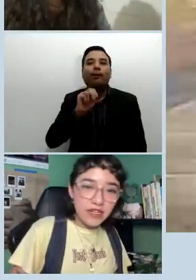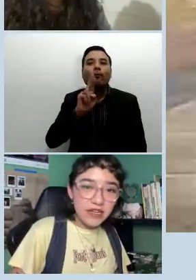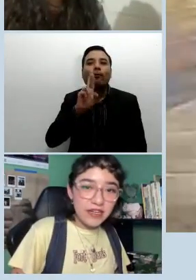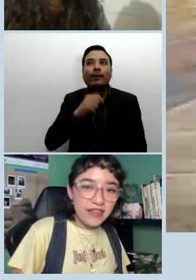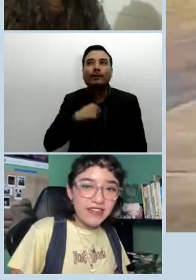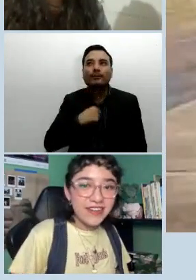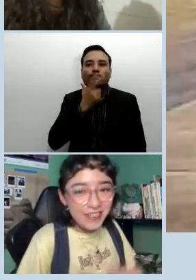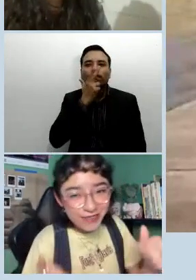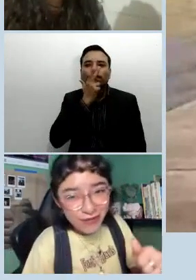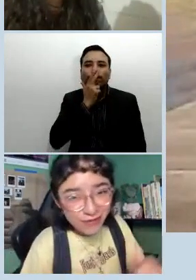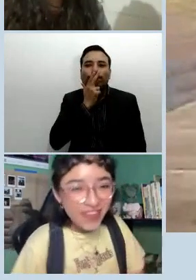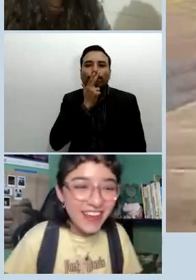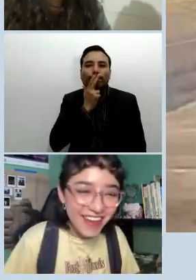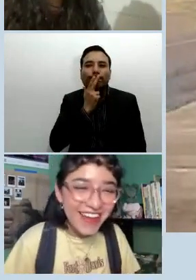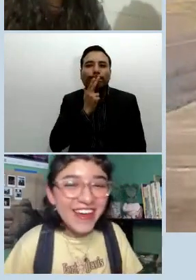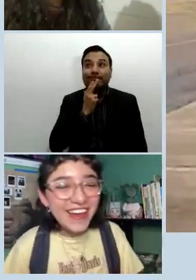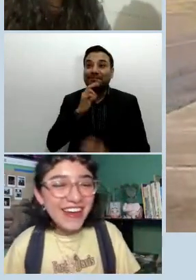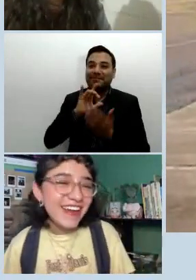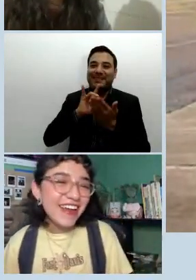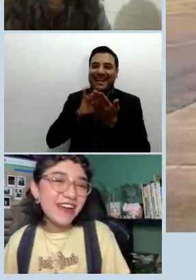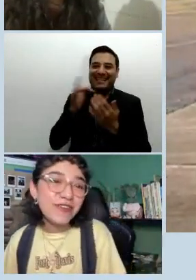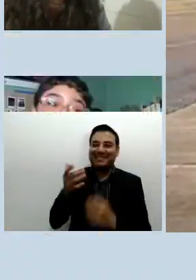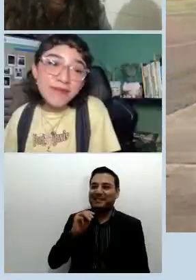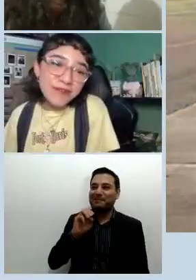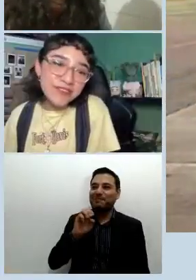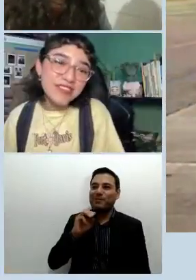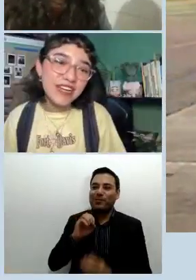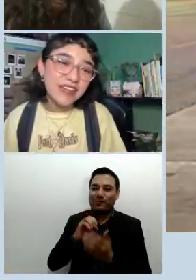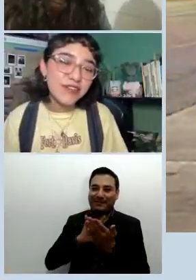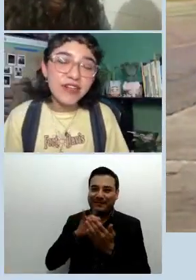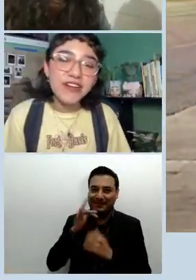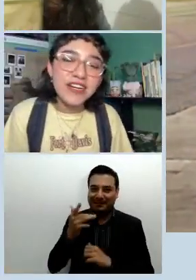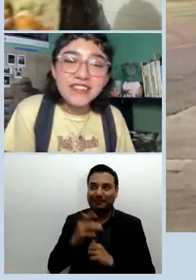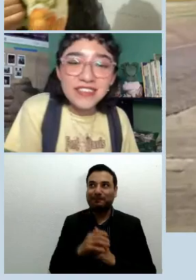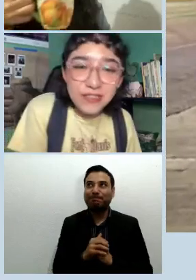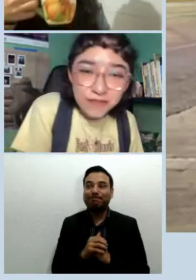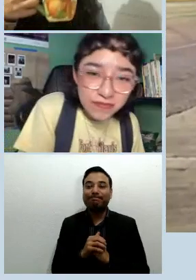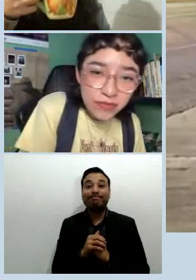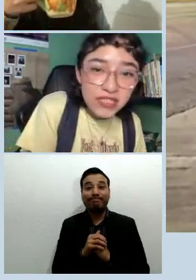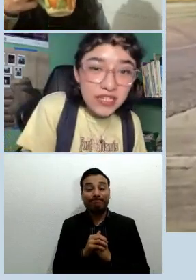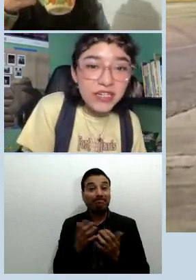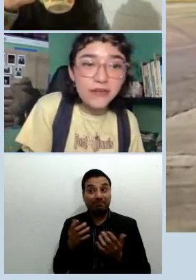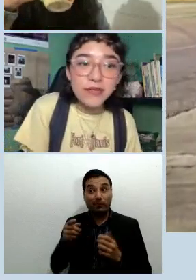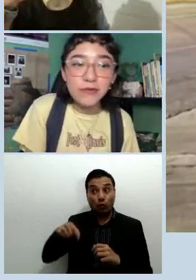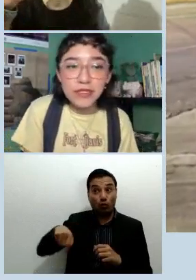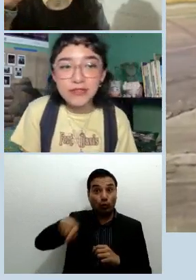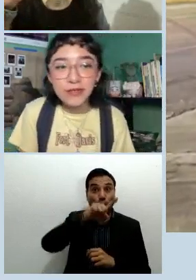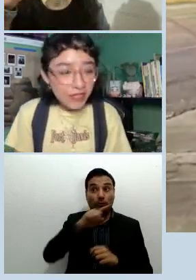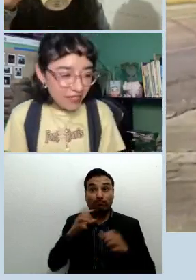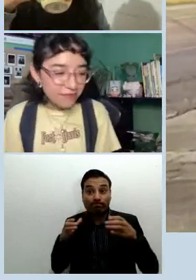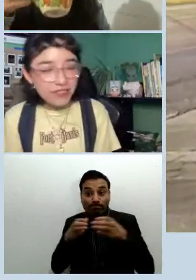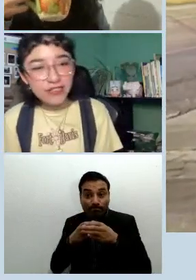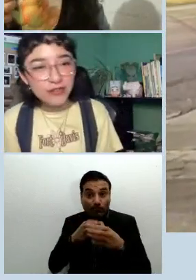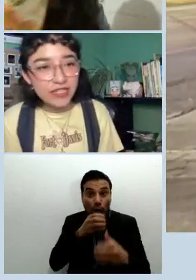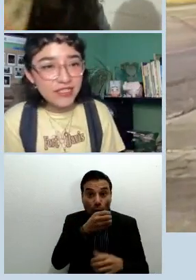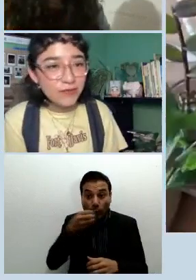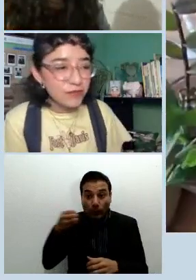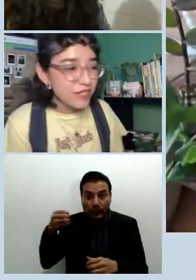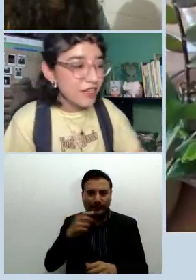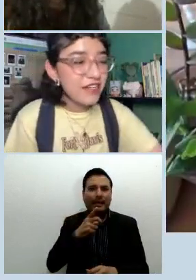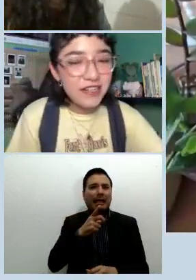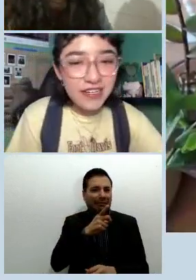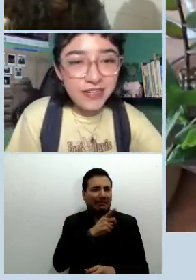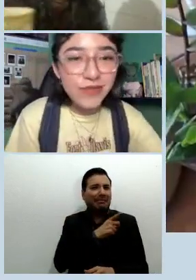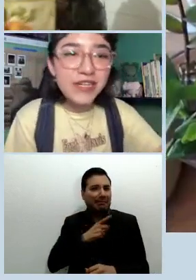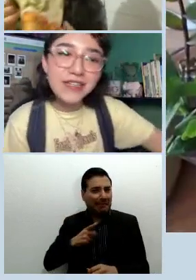eh Gracias meevo encontramos que dentro de la organización pues tenía que haber momentos de guateque que es lo que estamos